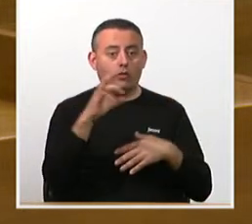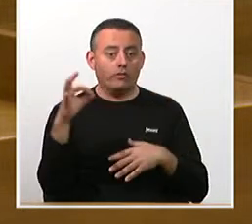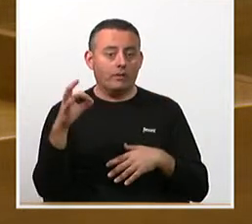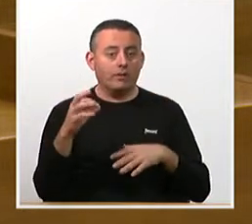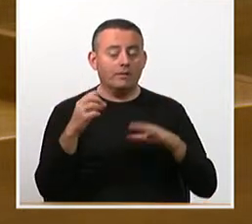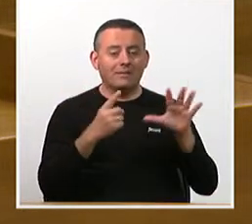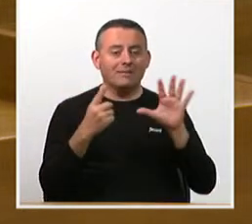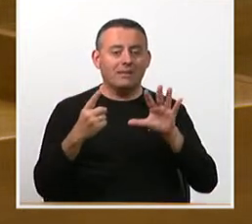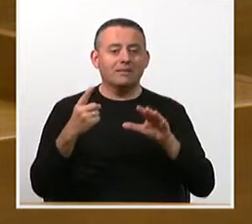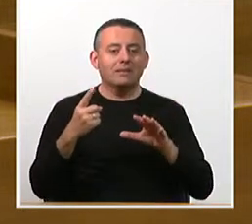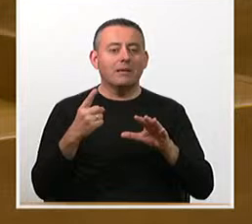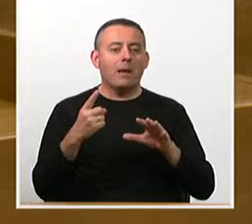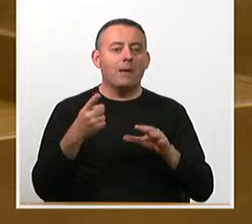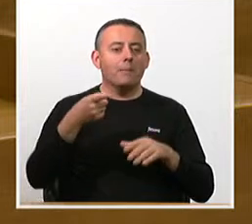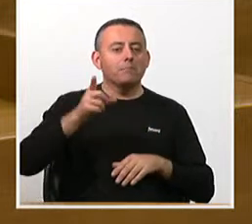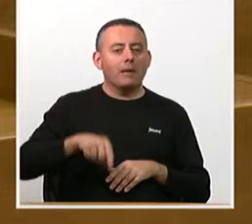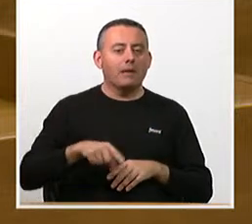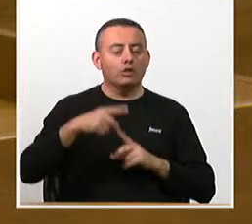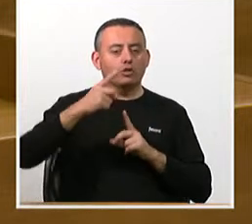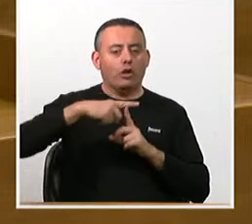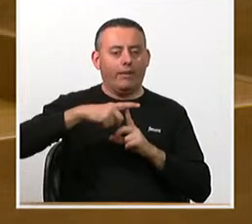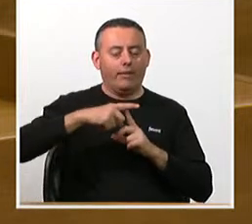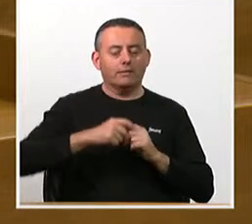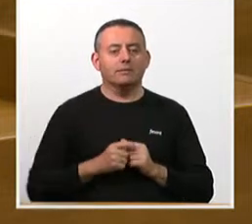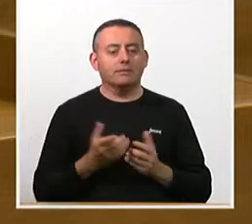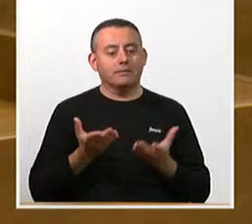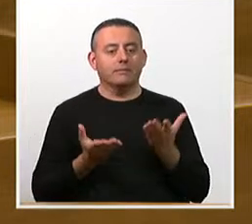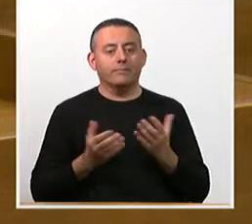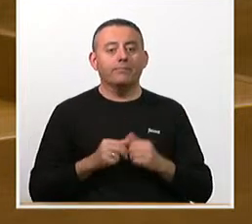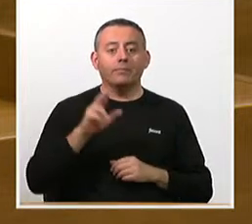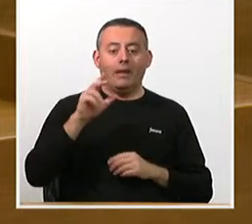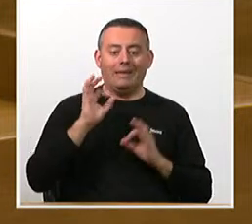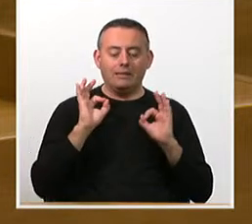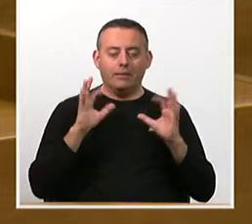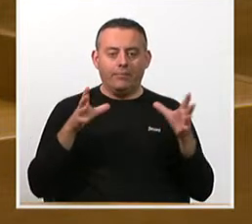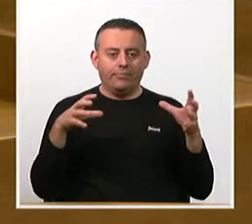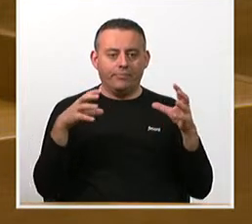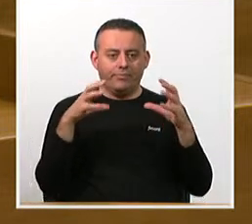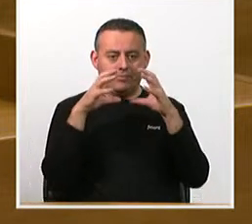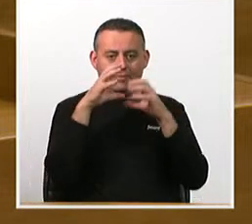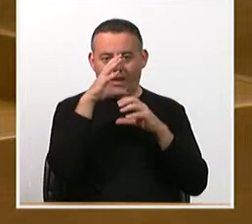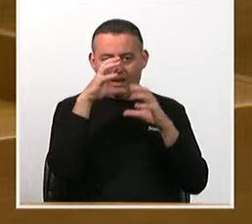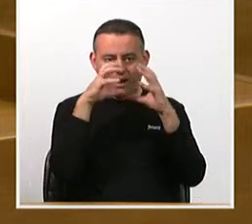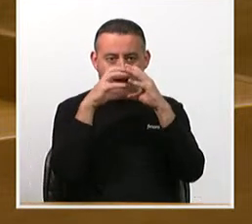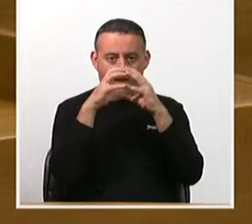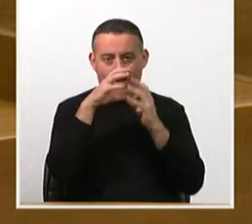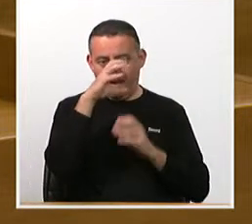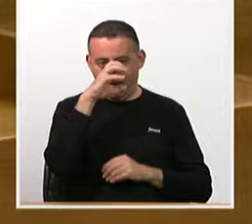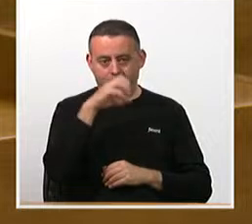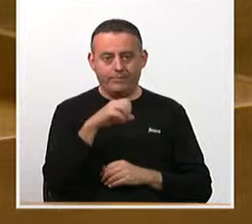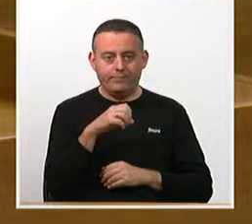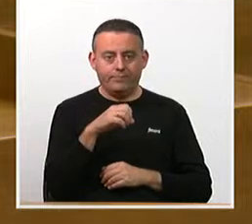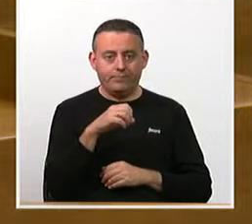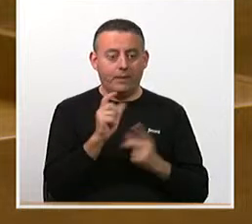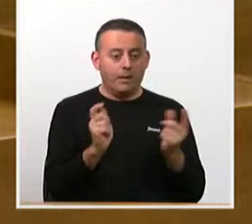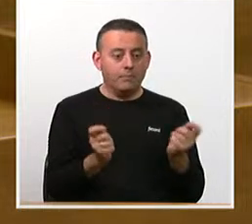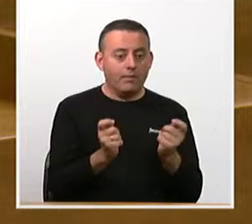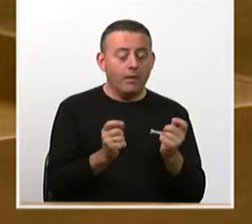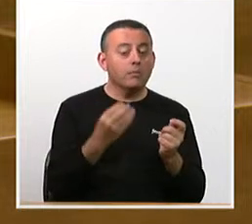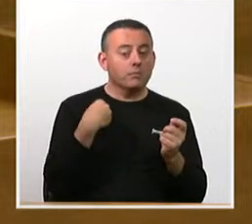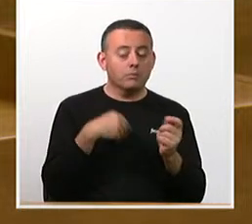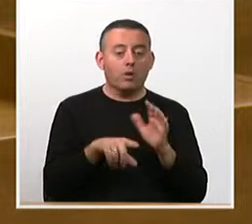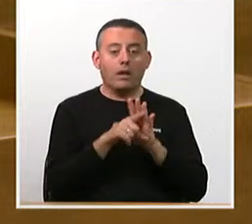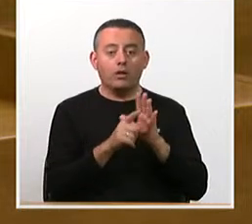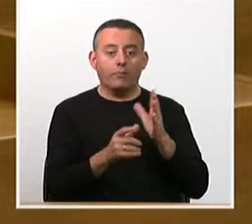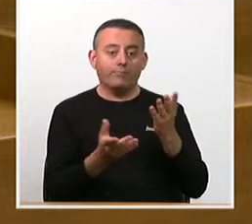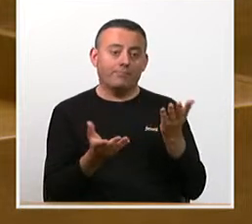6000 toneladas si nos centramos en la naranja vemos como en la primera parte de la campaña se han cumplido los principios de la ley de la oferta y la